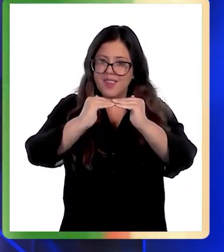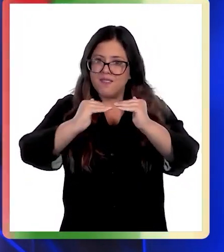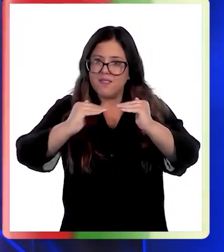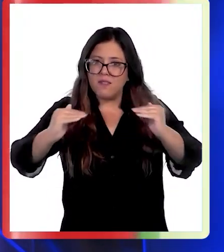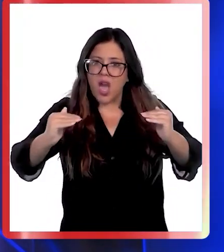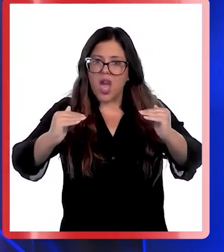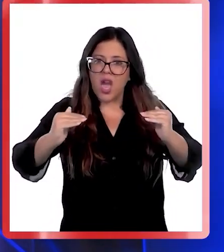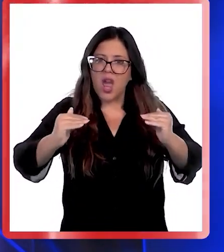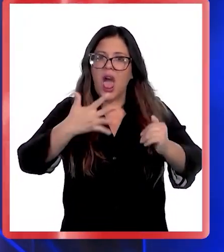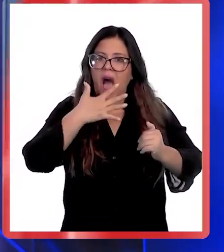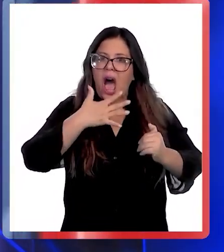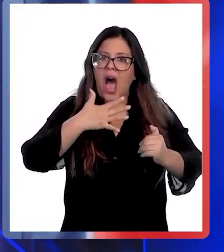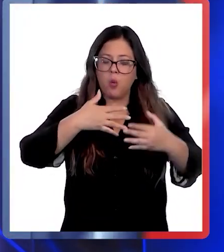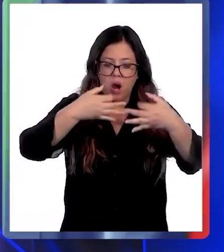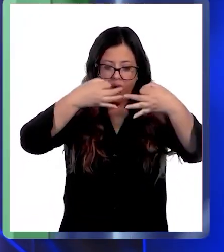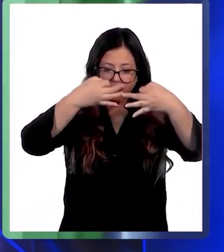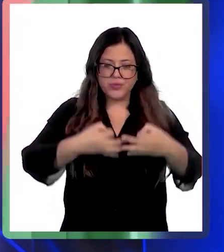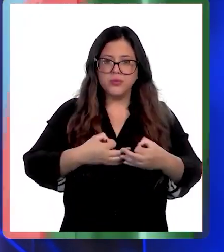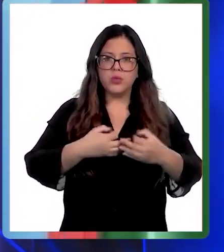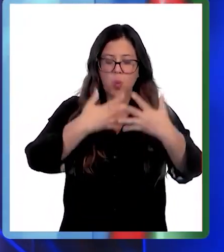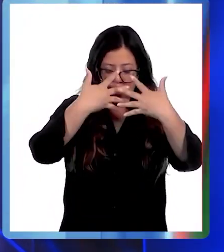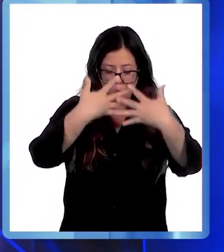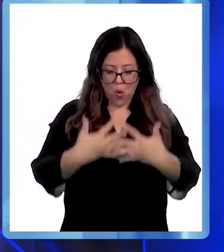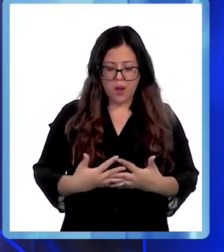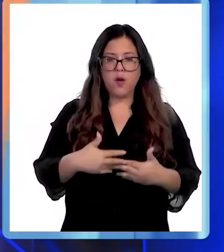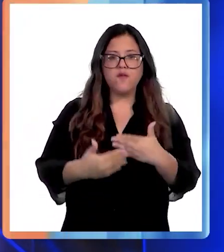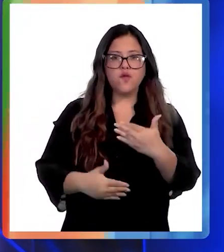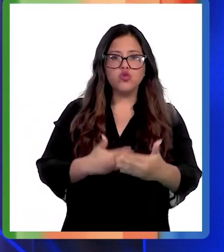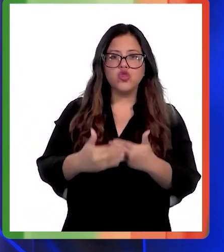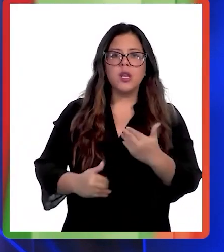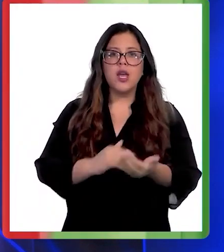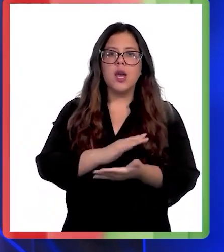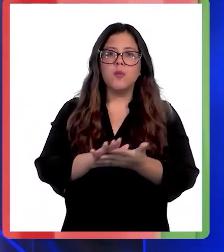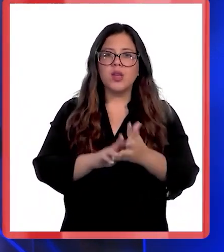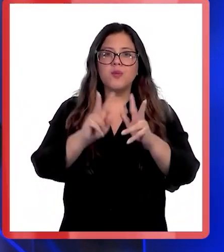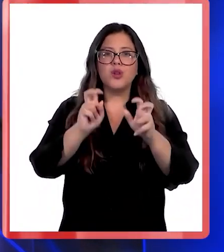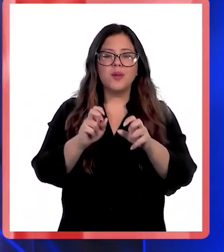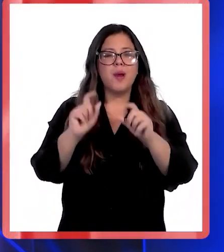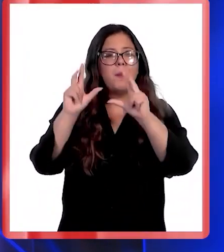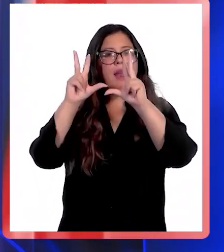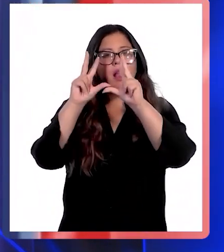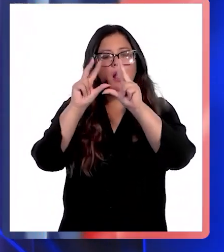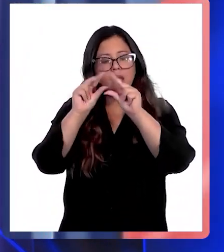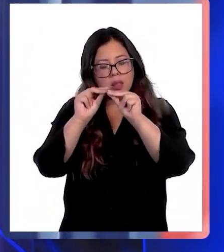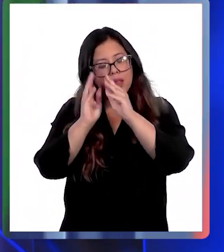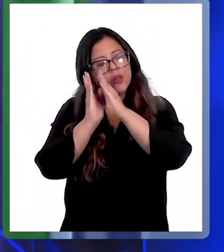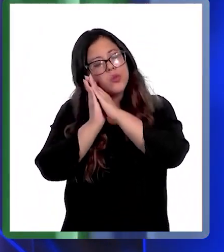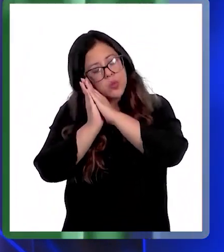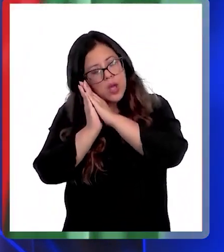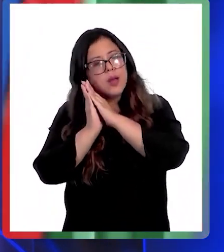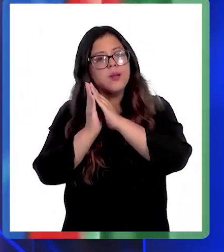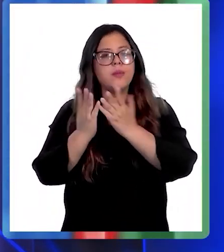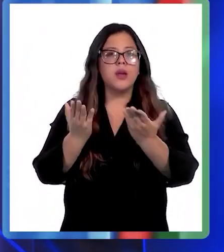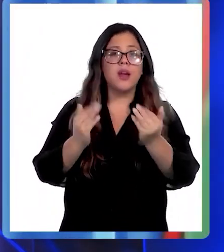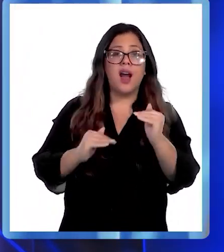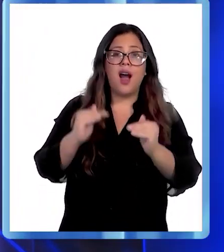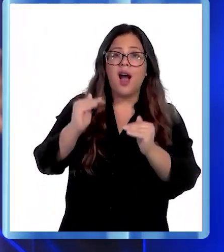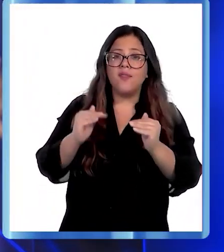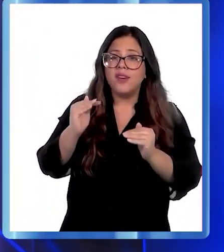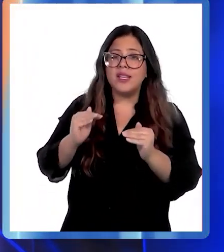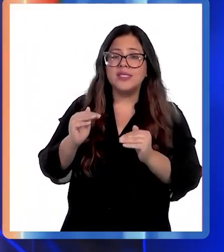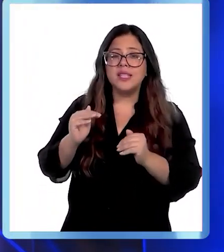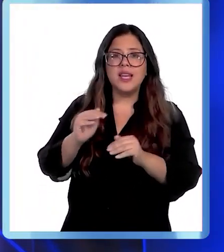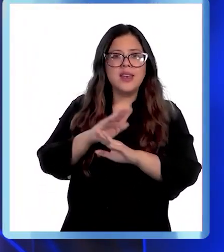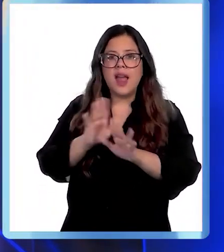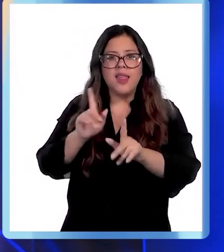niveles estandarizados para que mi cuerpo funcione de buena manera, como lo son, por ejemplo, las horas de sueño, que uno nadie cuestiona la cantidad